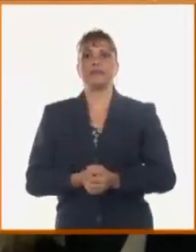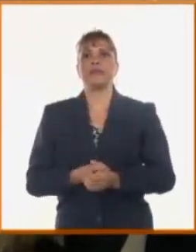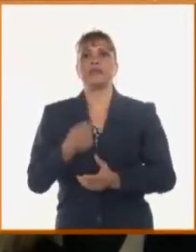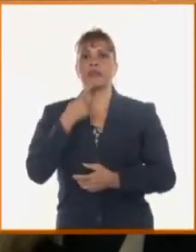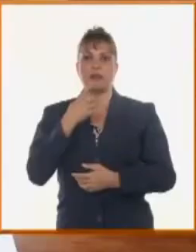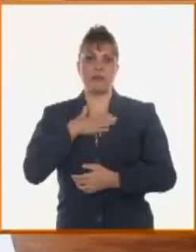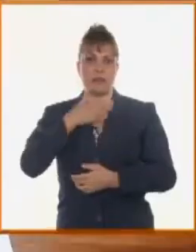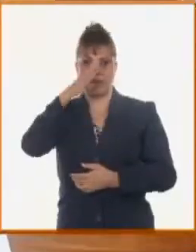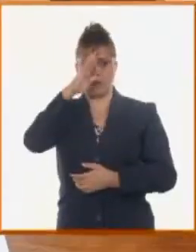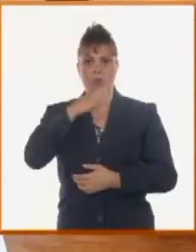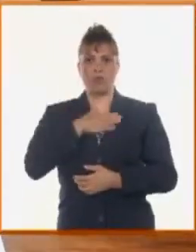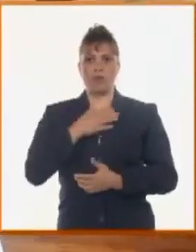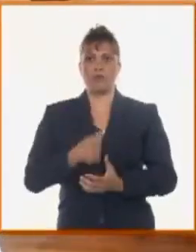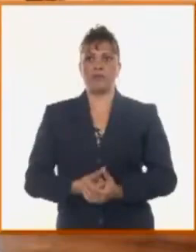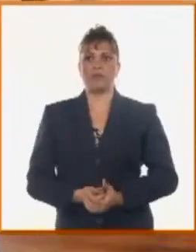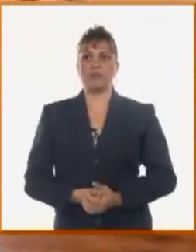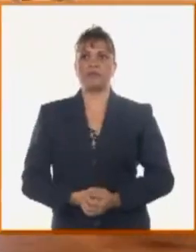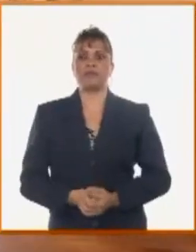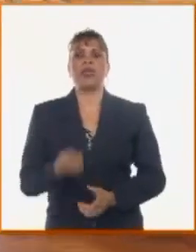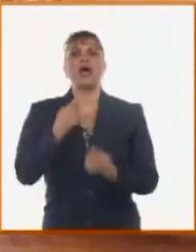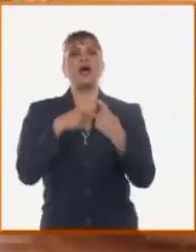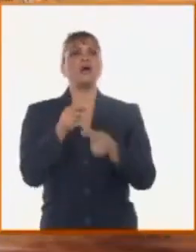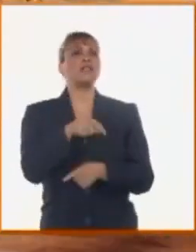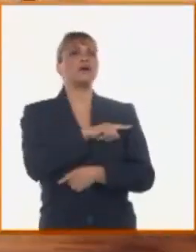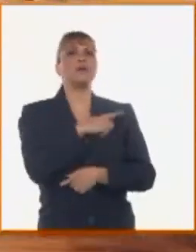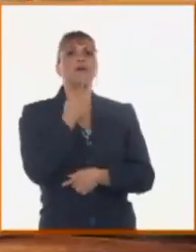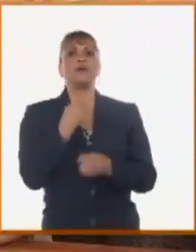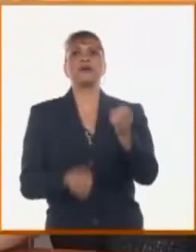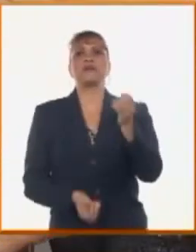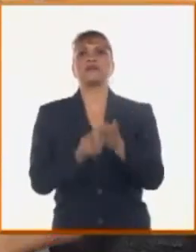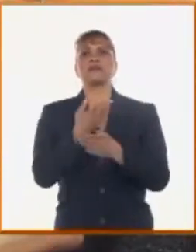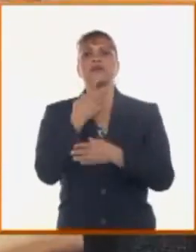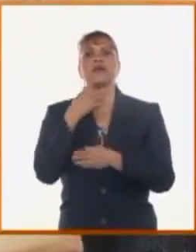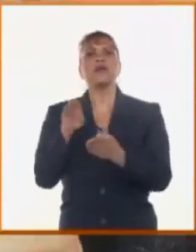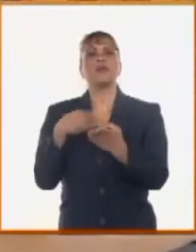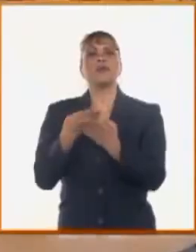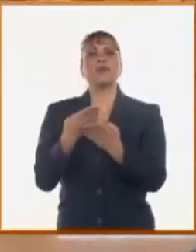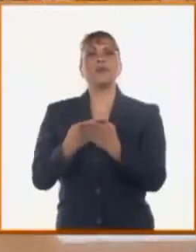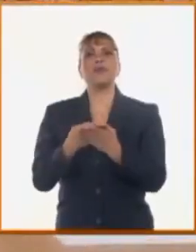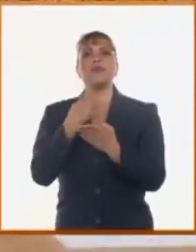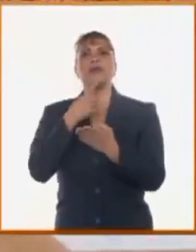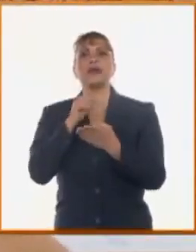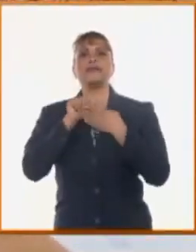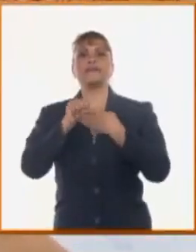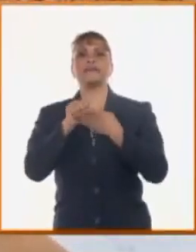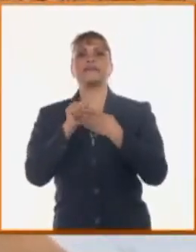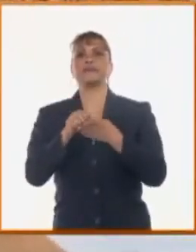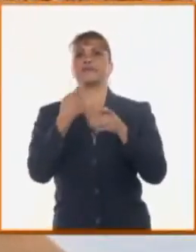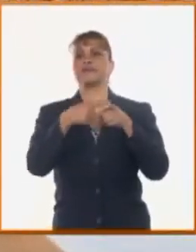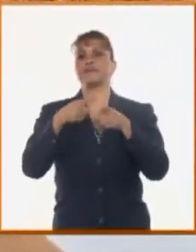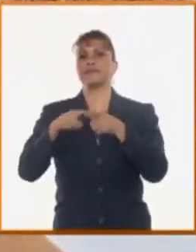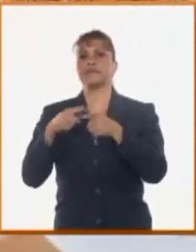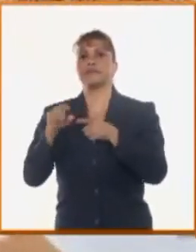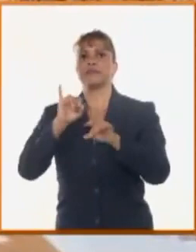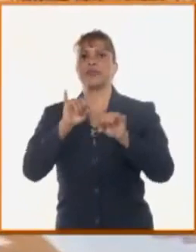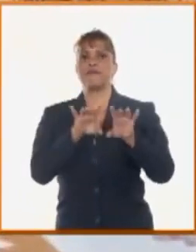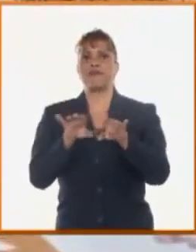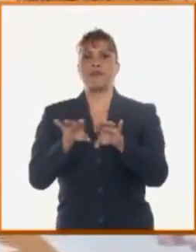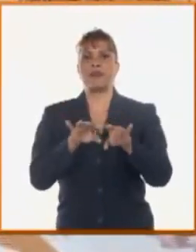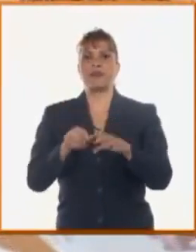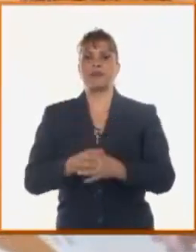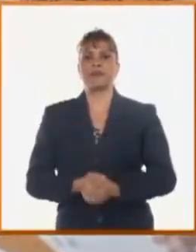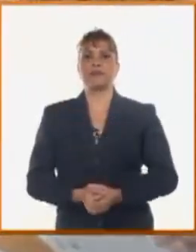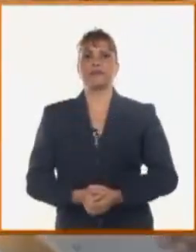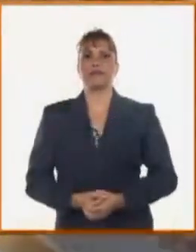para el país. Aunque de reciente creación se propone llevar adelante la exportación de servicios y productos informáticos. La